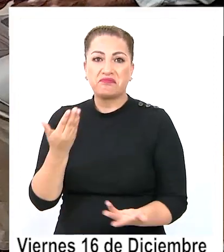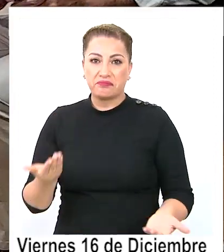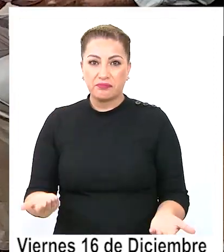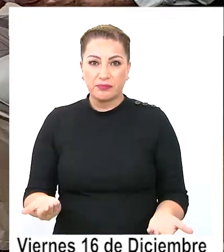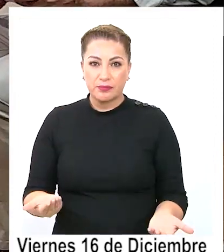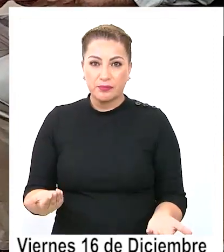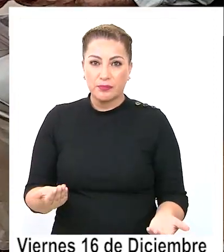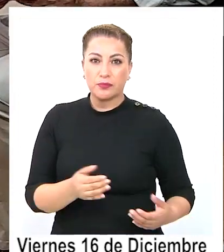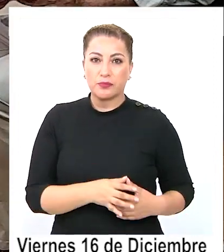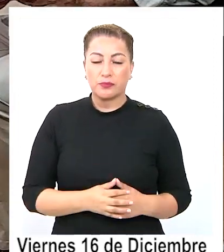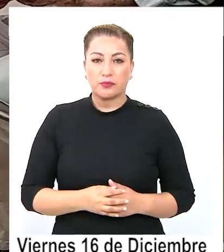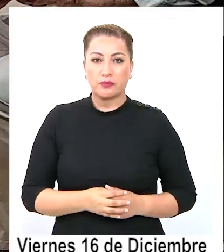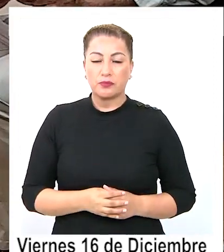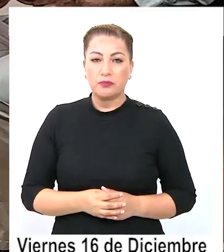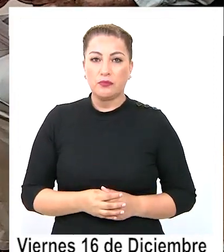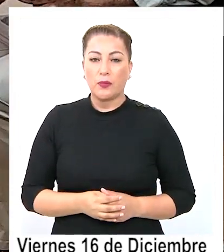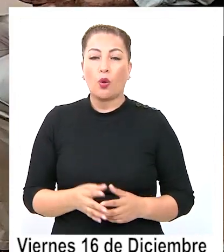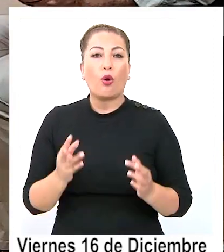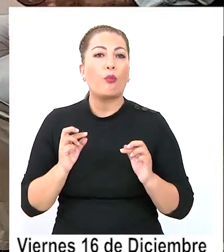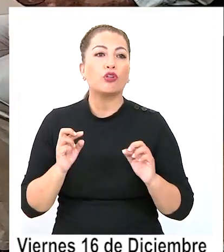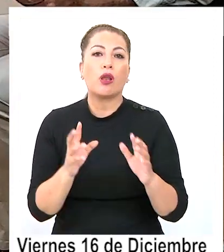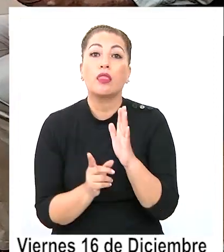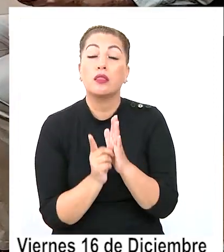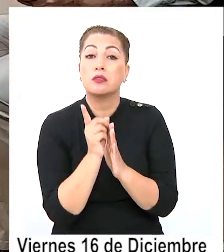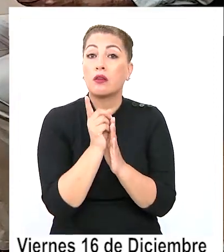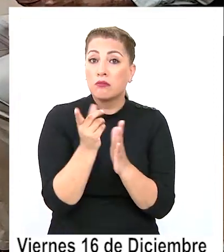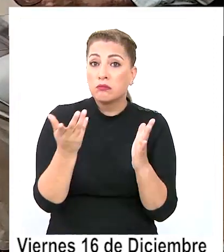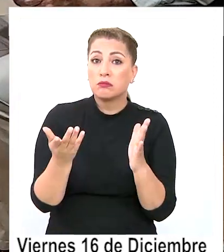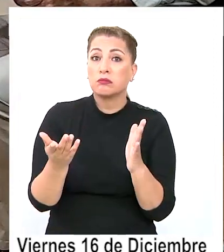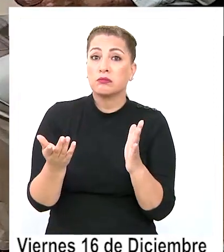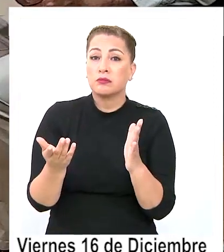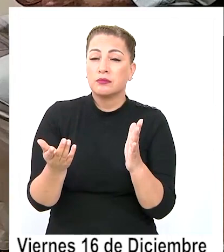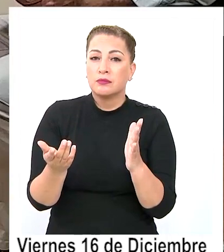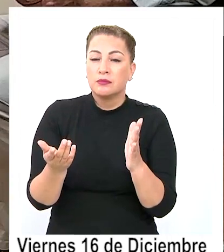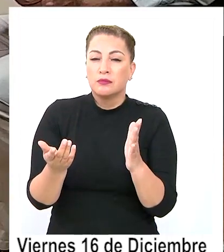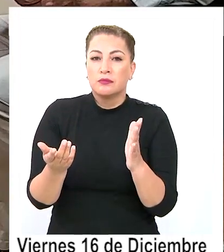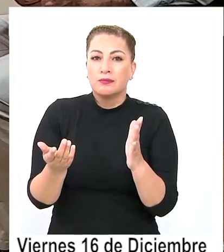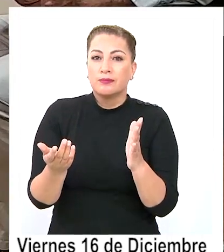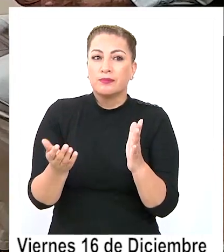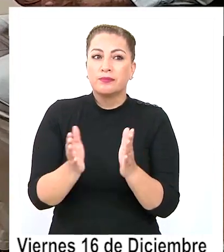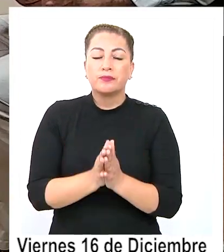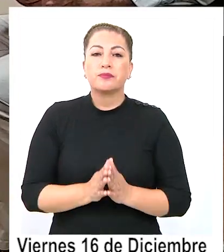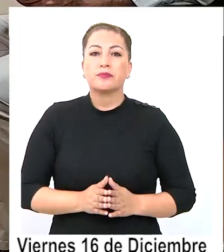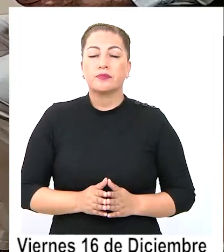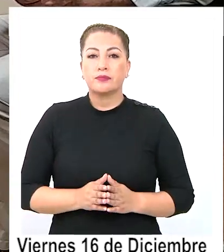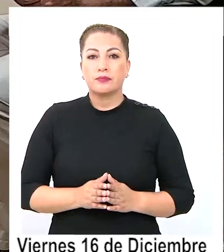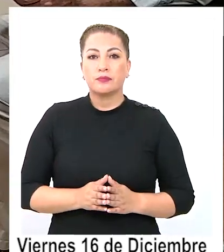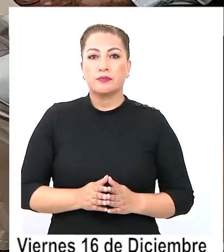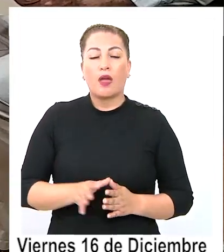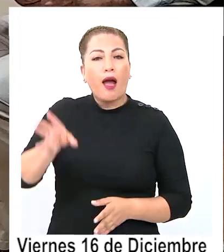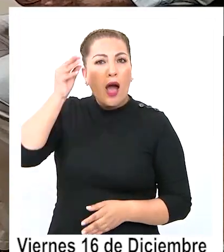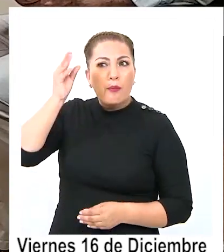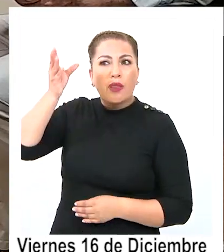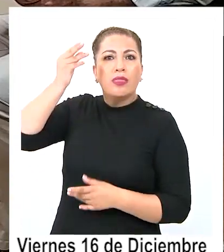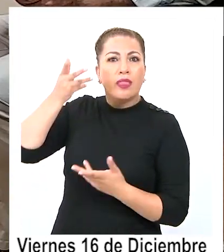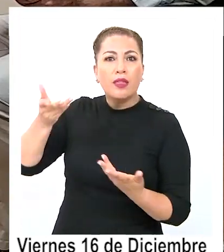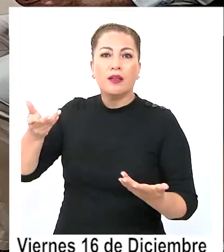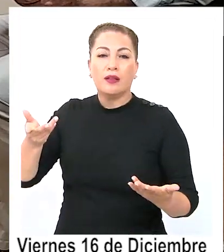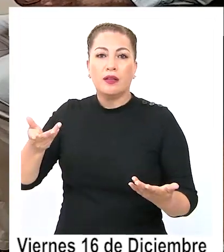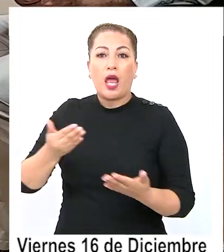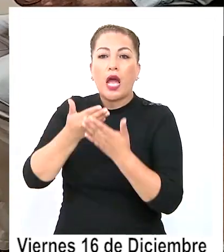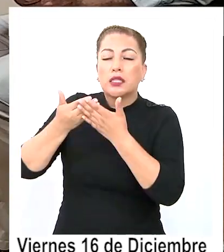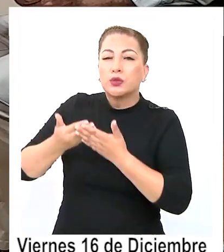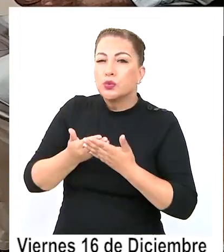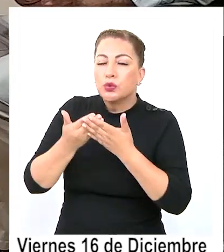también tienen, digamos, posibilidades de desarrollarse, ¿cierto?, adquirir los conocimientos,